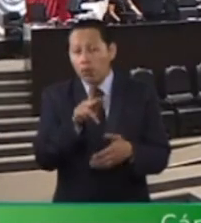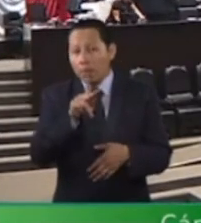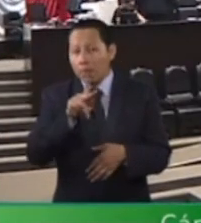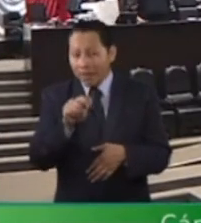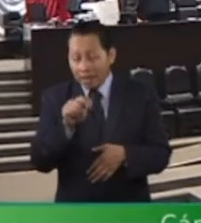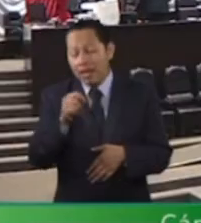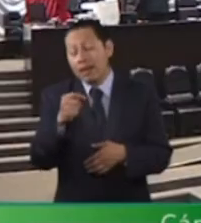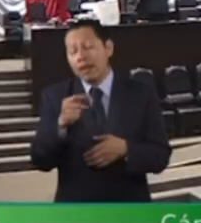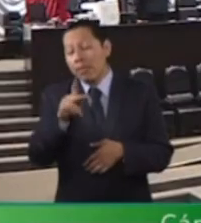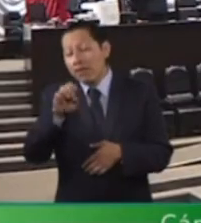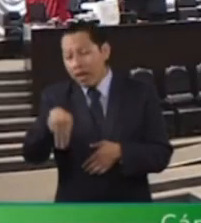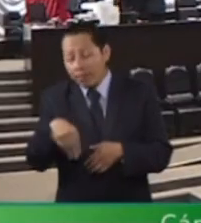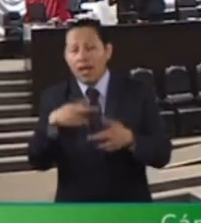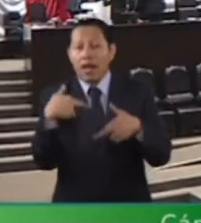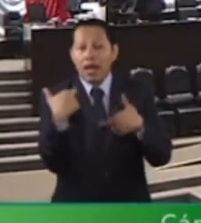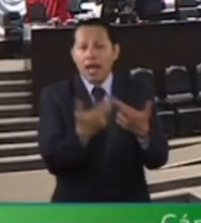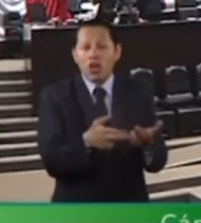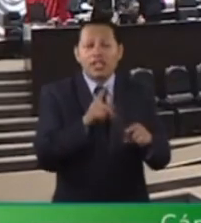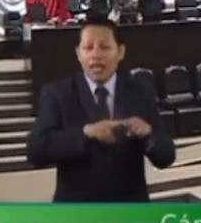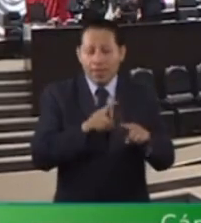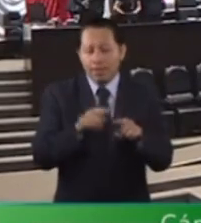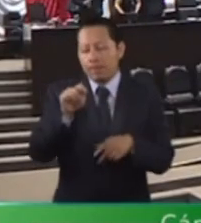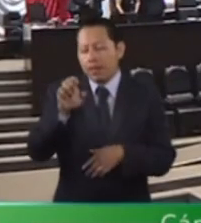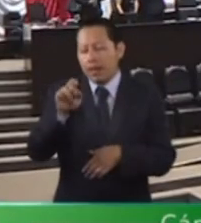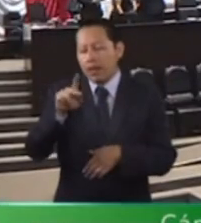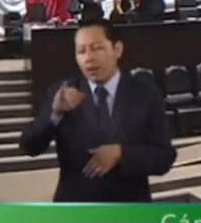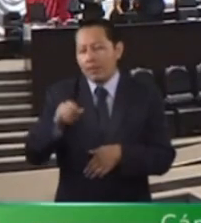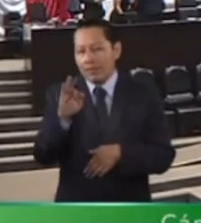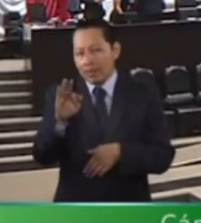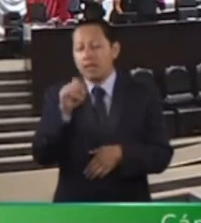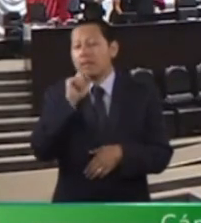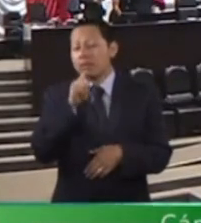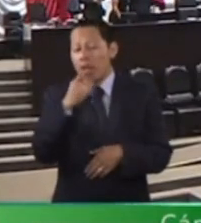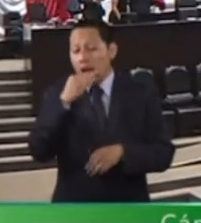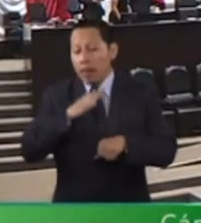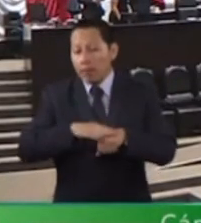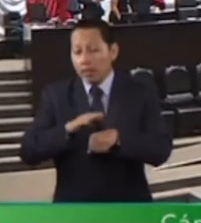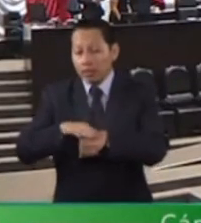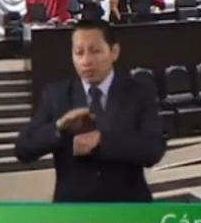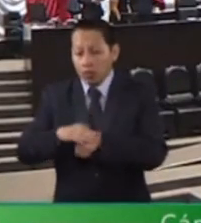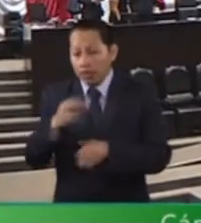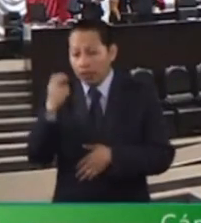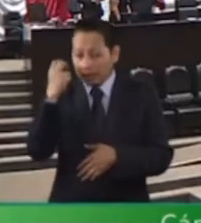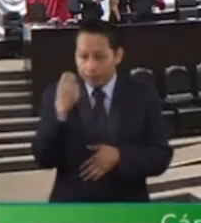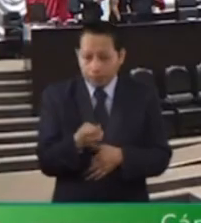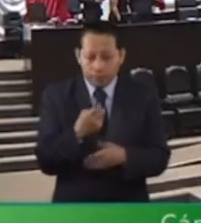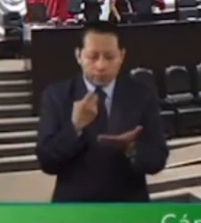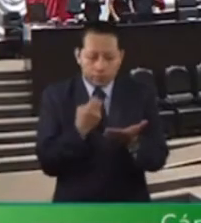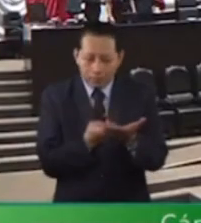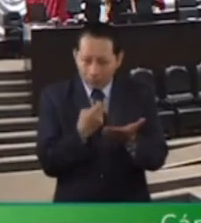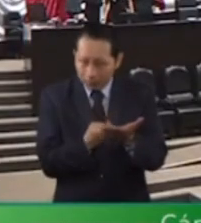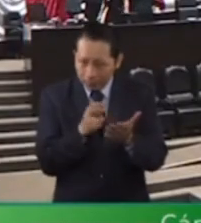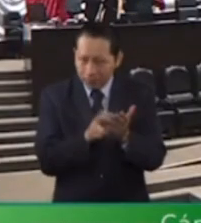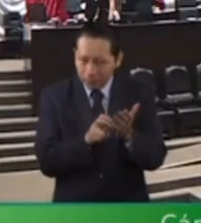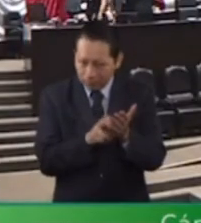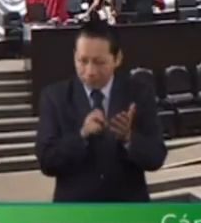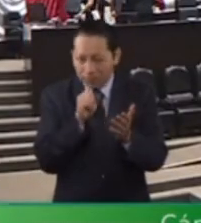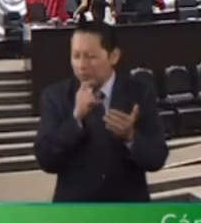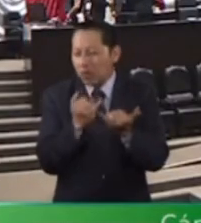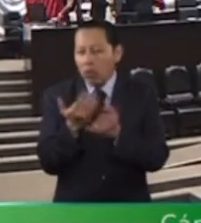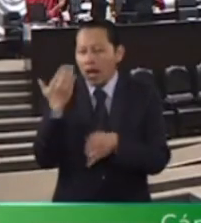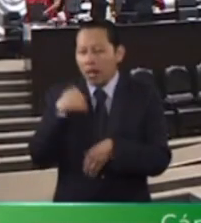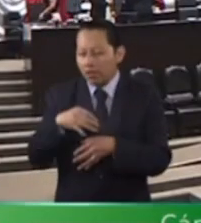tribunal electoral por eso mismo queremos decirles que esta reforma así como la mal llamada